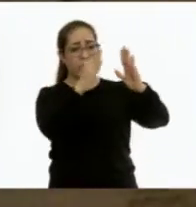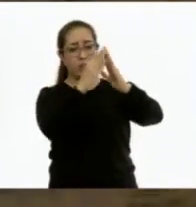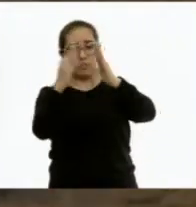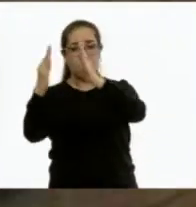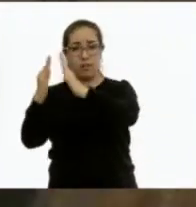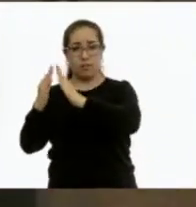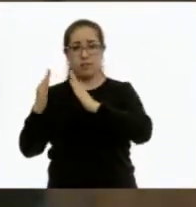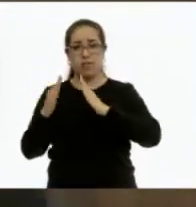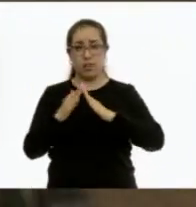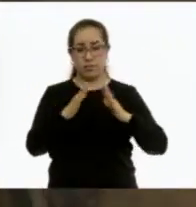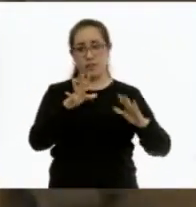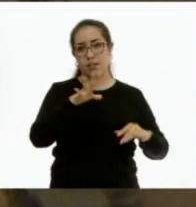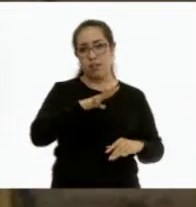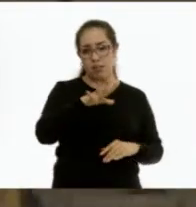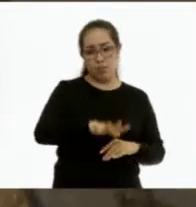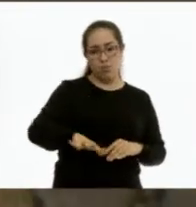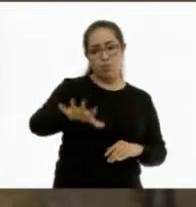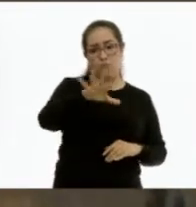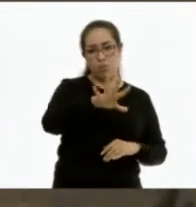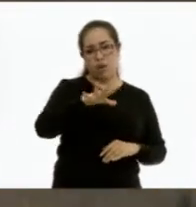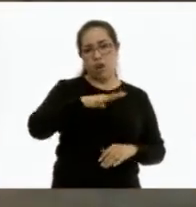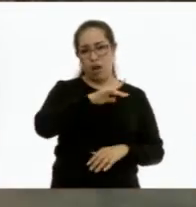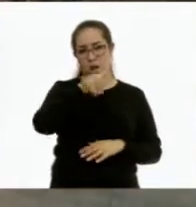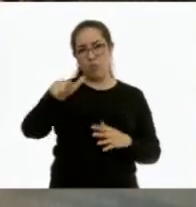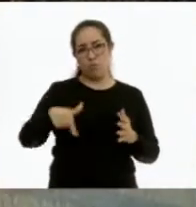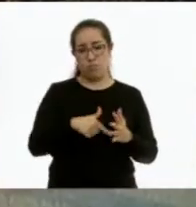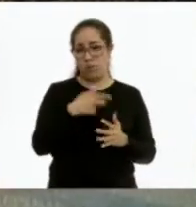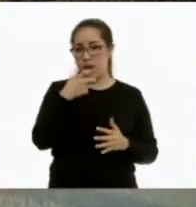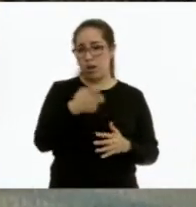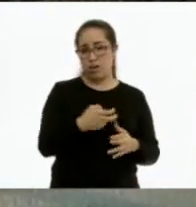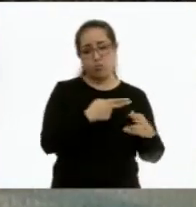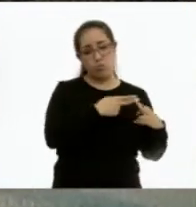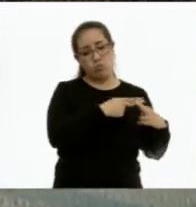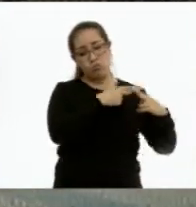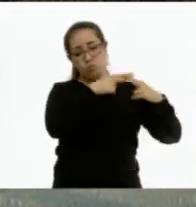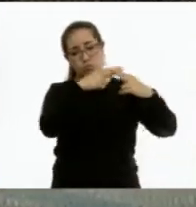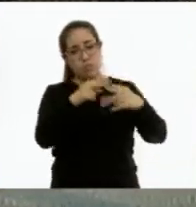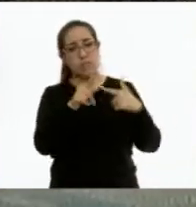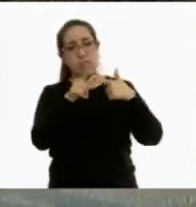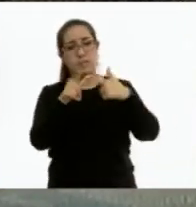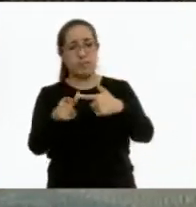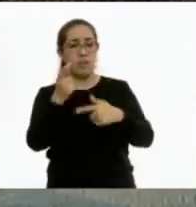de casas alrededor de un patio, patrón que sobrevivió a la conquista.